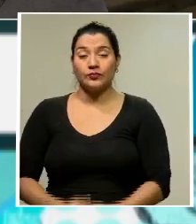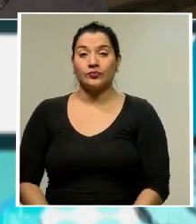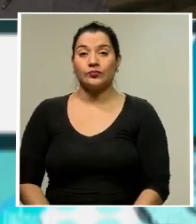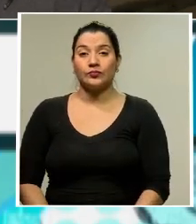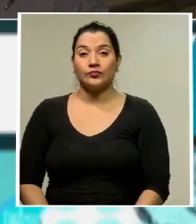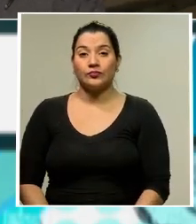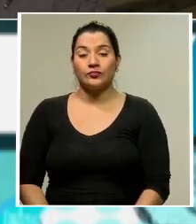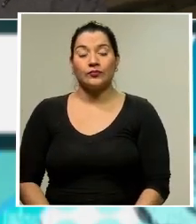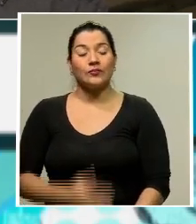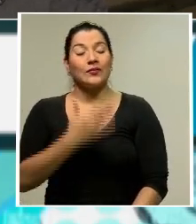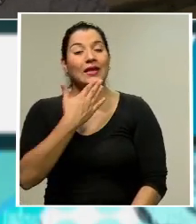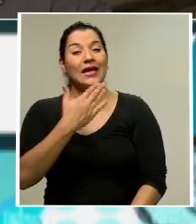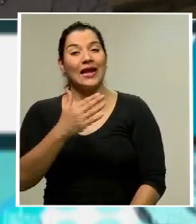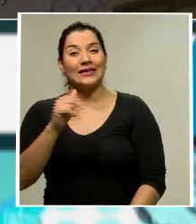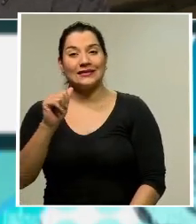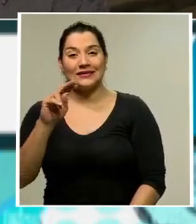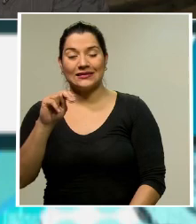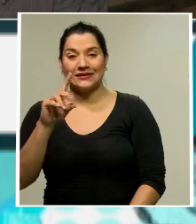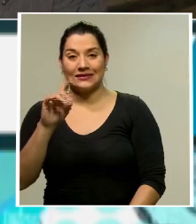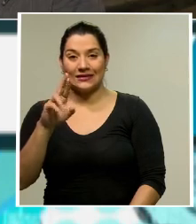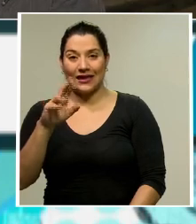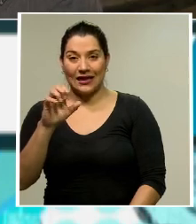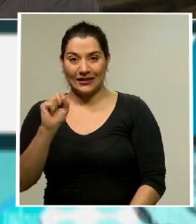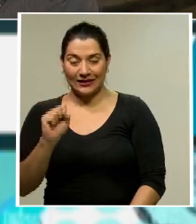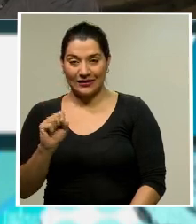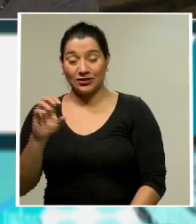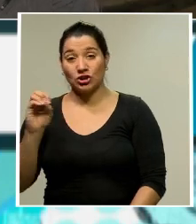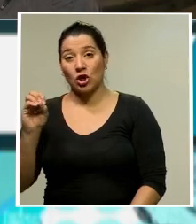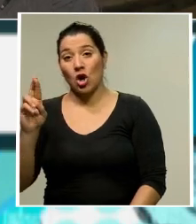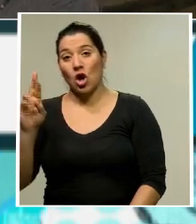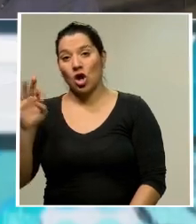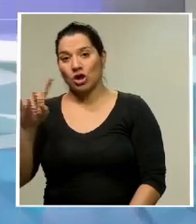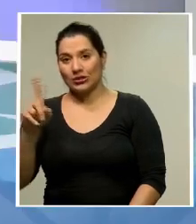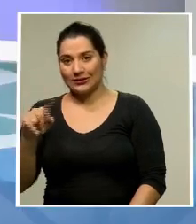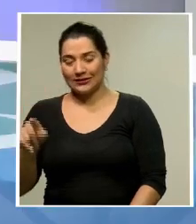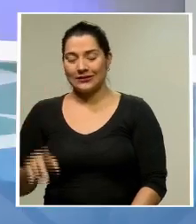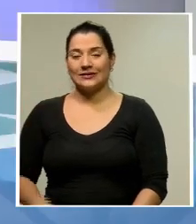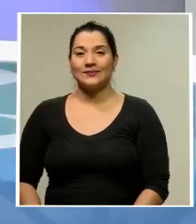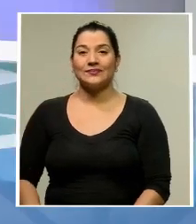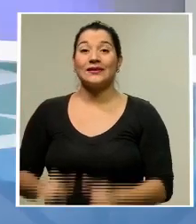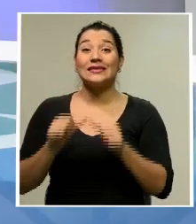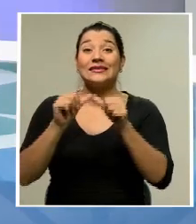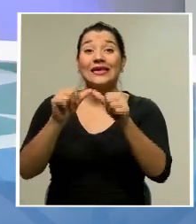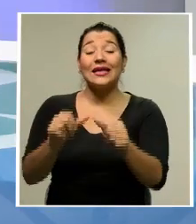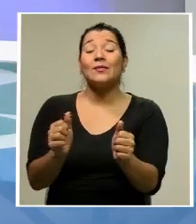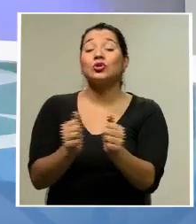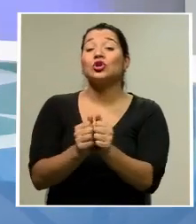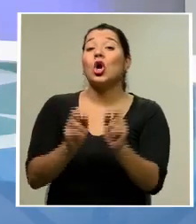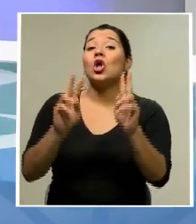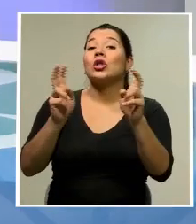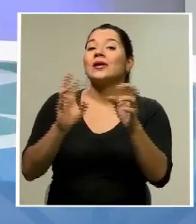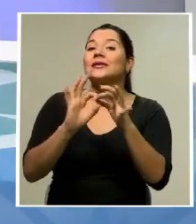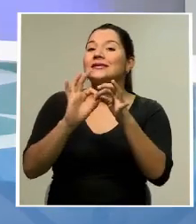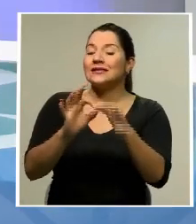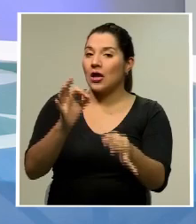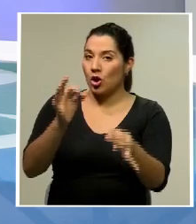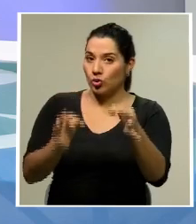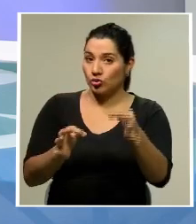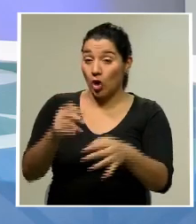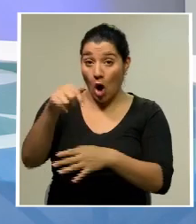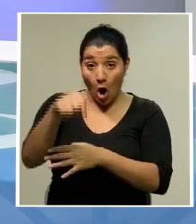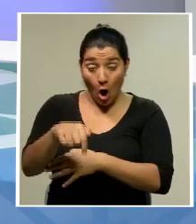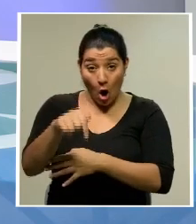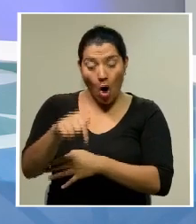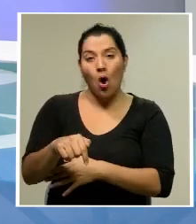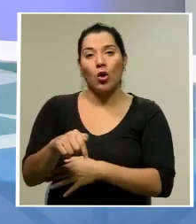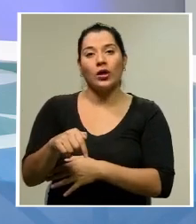Ernesto. Gracias, Andrés Ortiz, con los detalles de este caso. Siempre en temas judiciales, hoy la audiencia